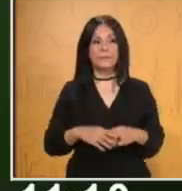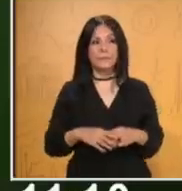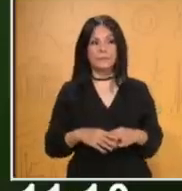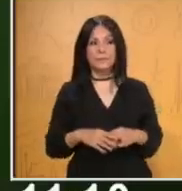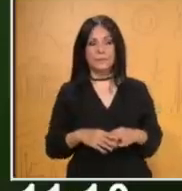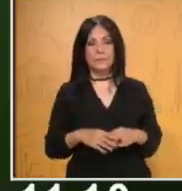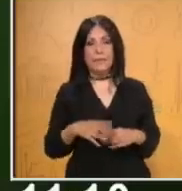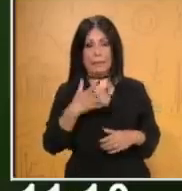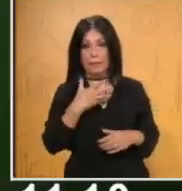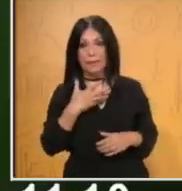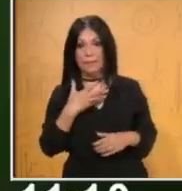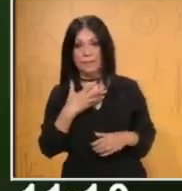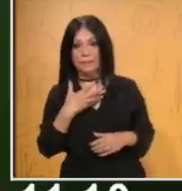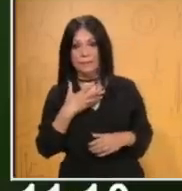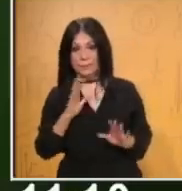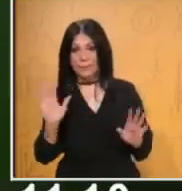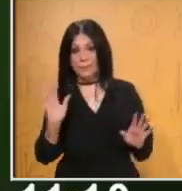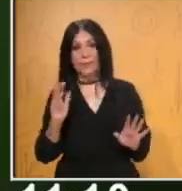¿Ya lo tienes?